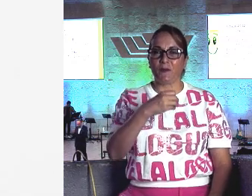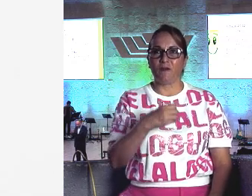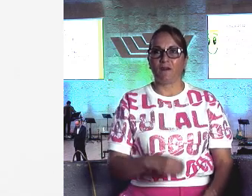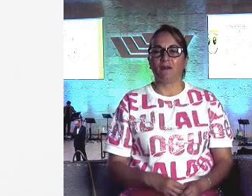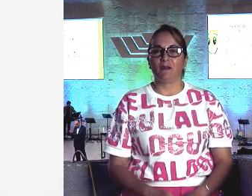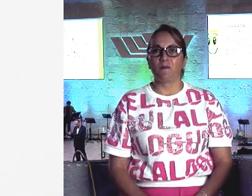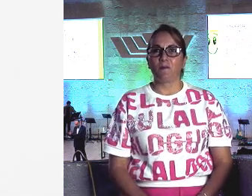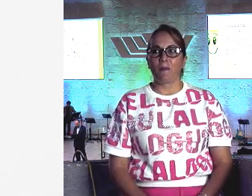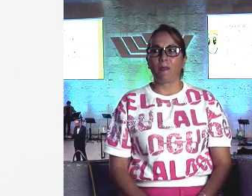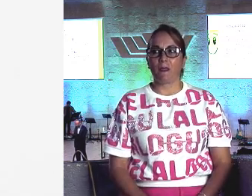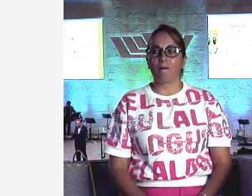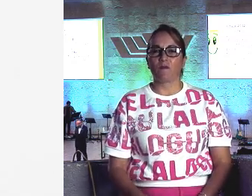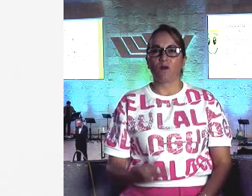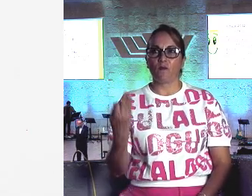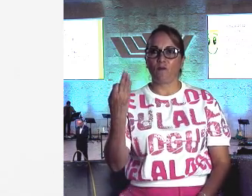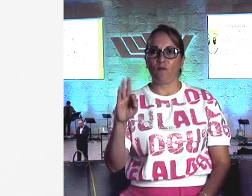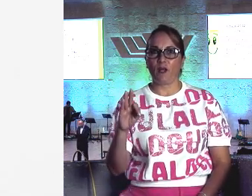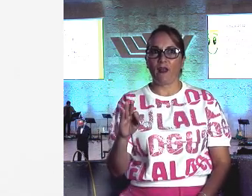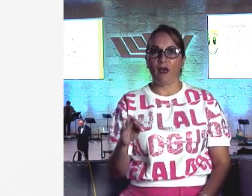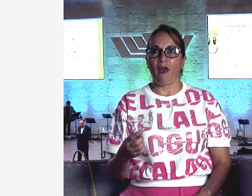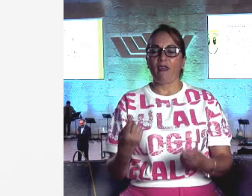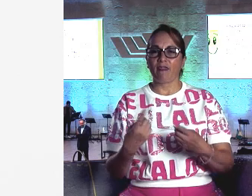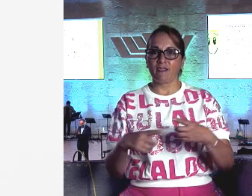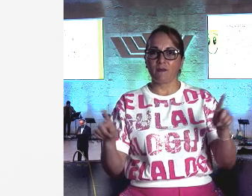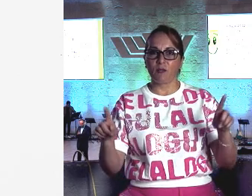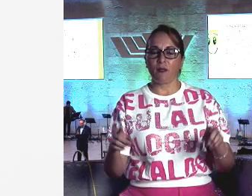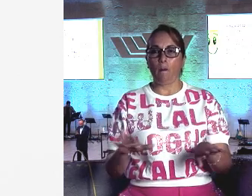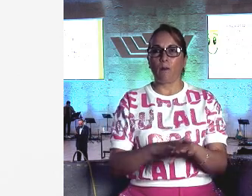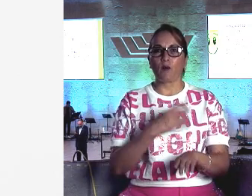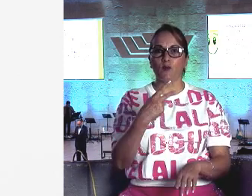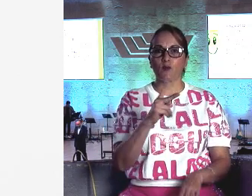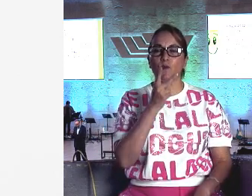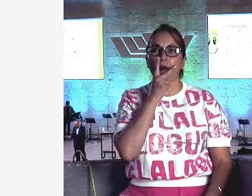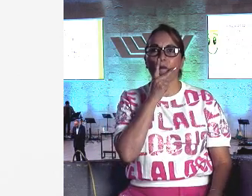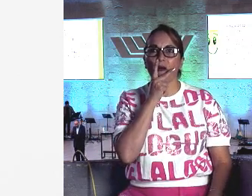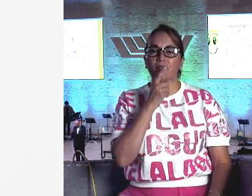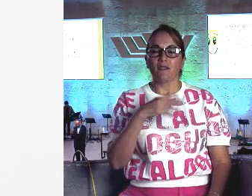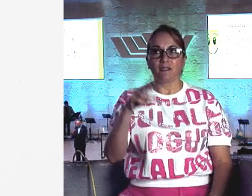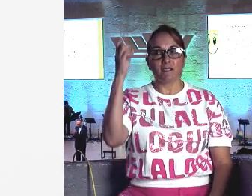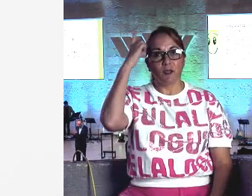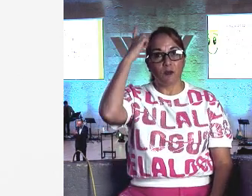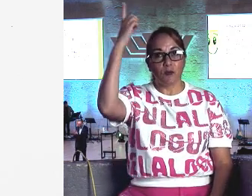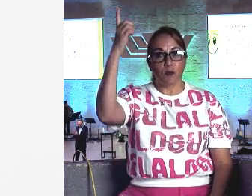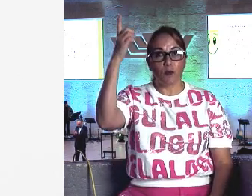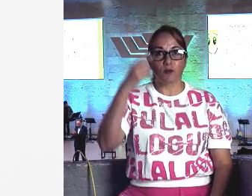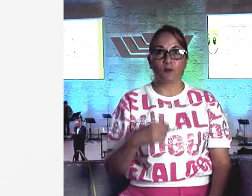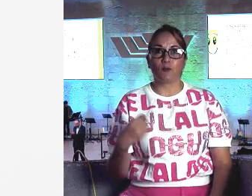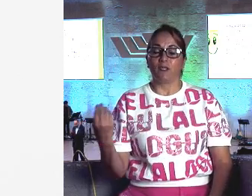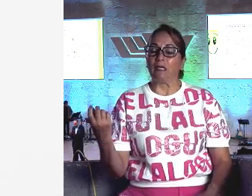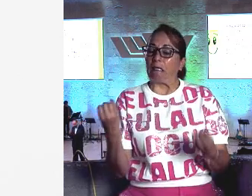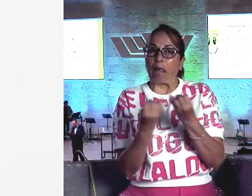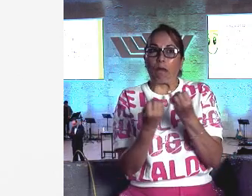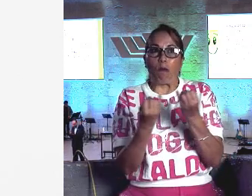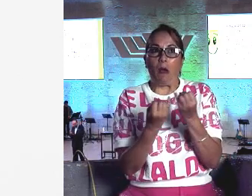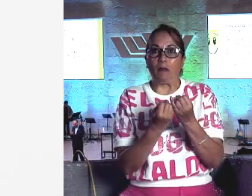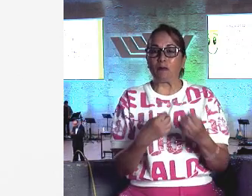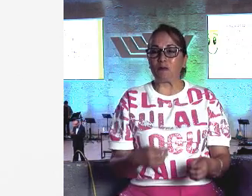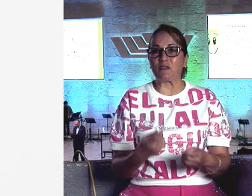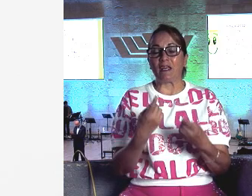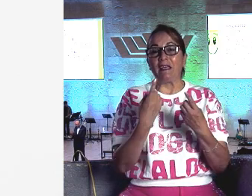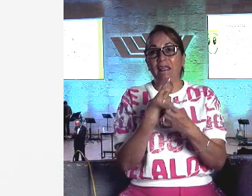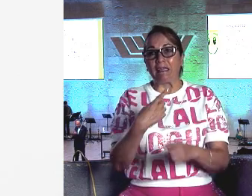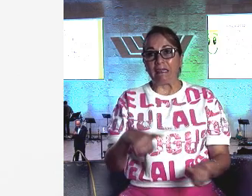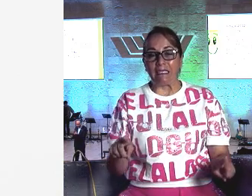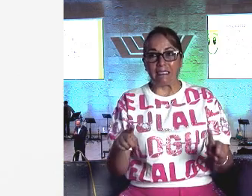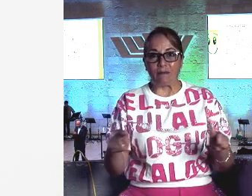que nunca fuera disciplinado por su padre? Si Dios no los disciplina a ustedes como lo hace con todos sus hijos, quiere